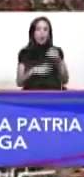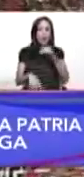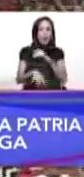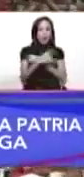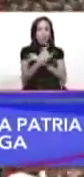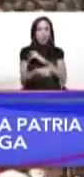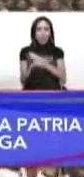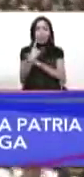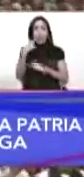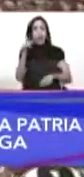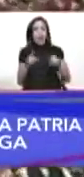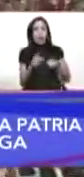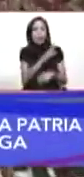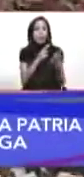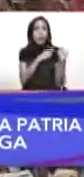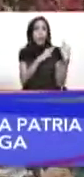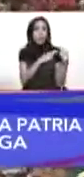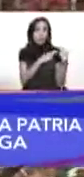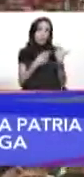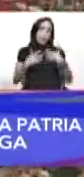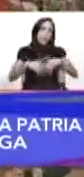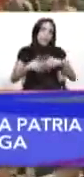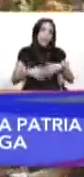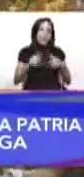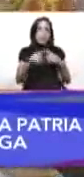los cargos públicos.